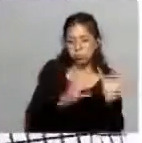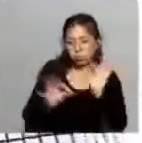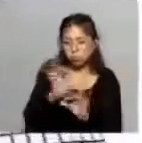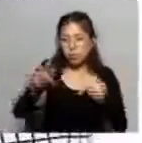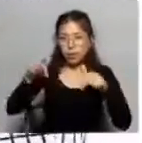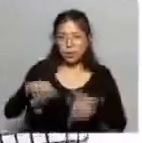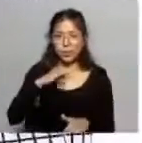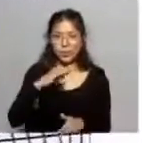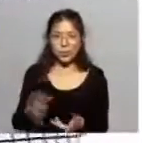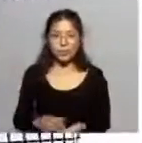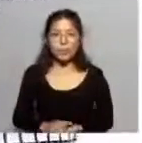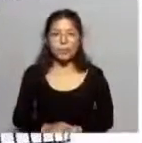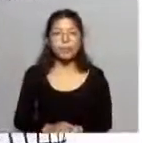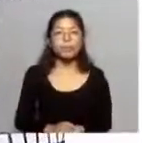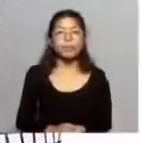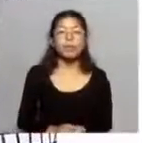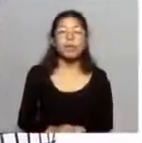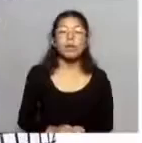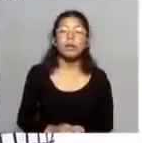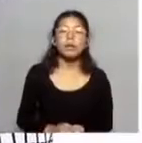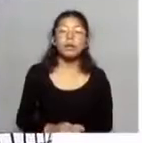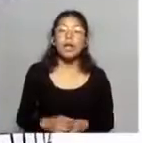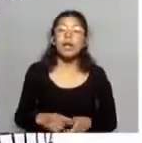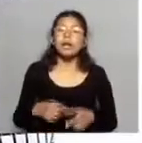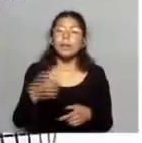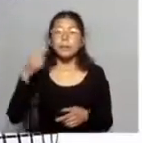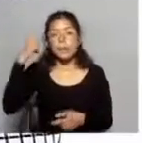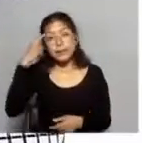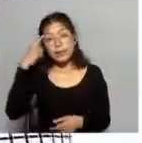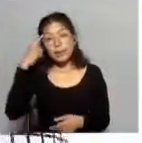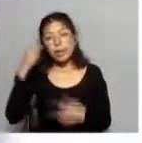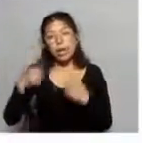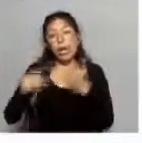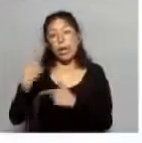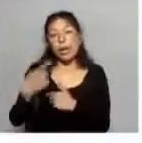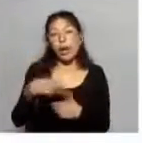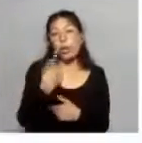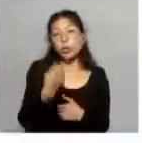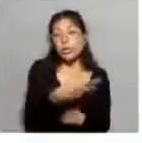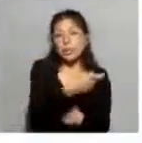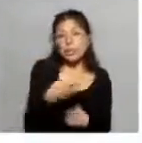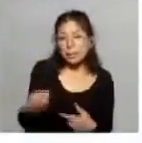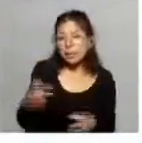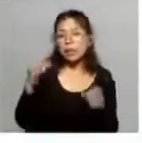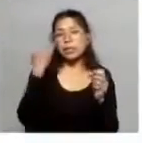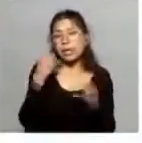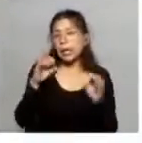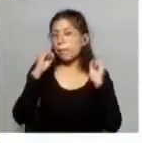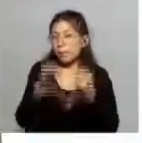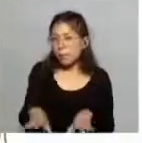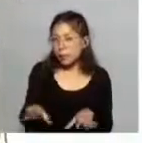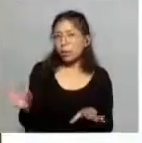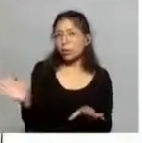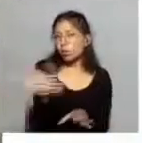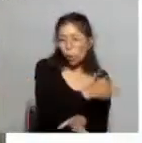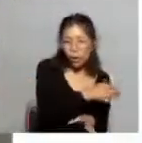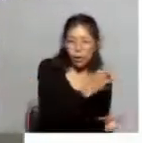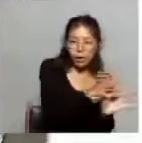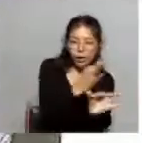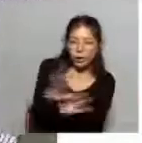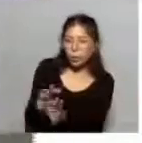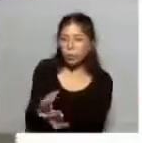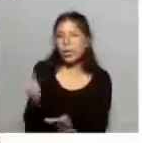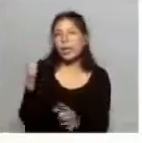que ya en la mayoría de escuelas se va a empezar esto la semana que viene as decían que la idea era tener todo en manera